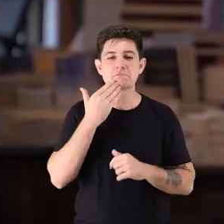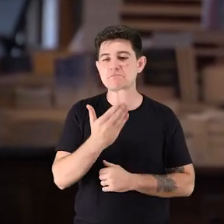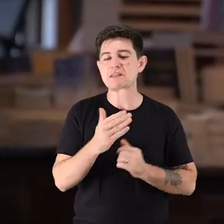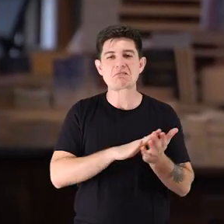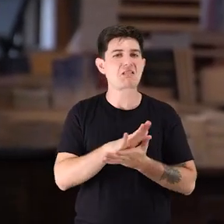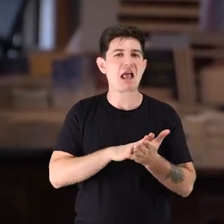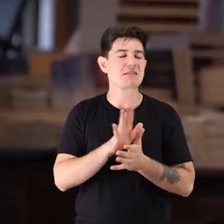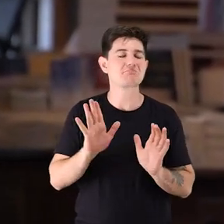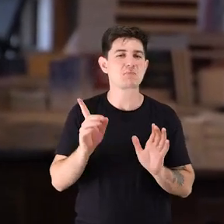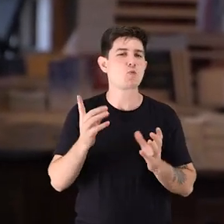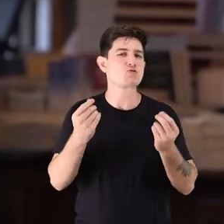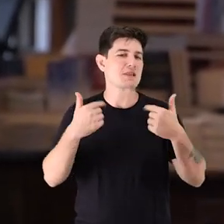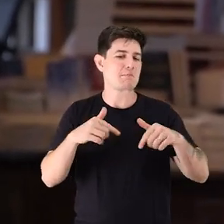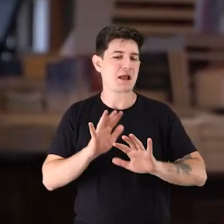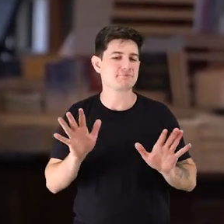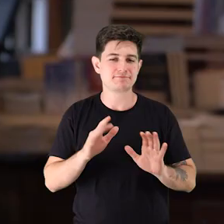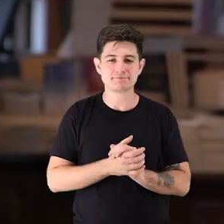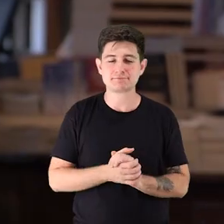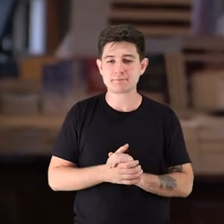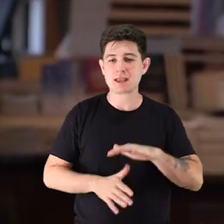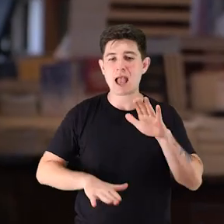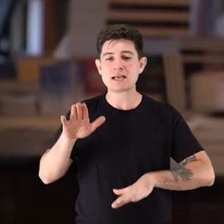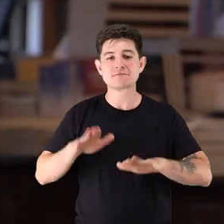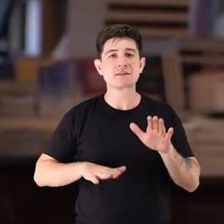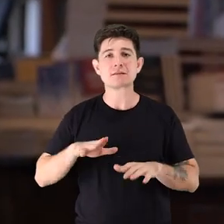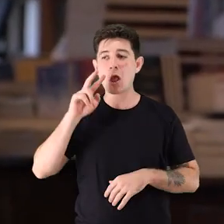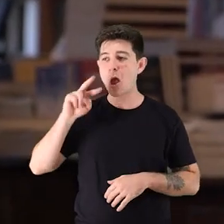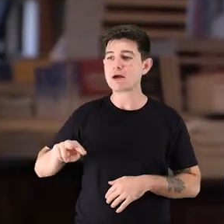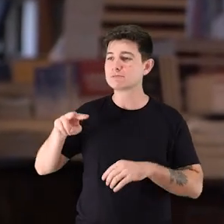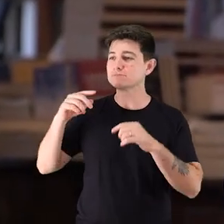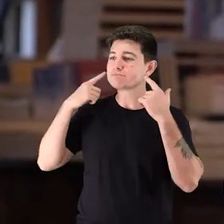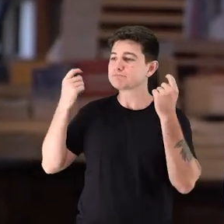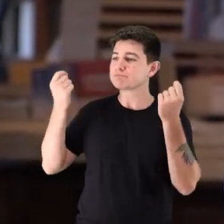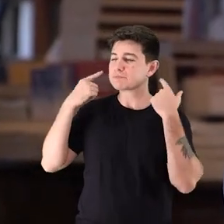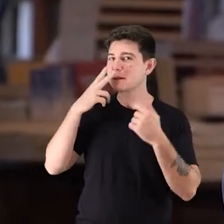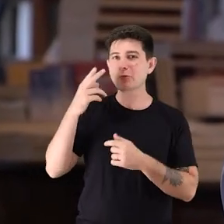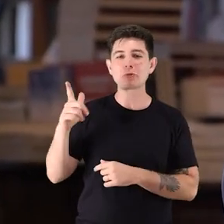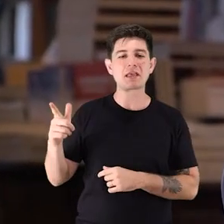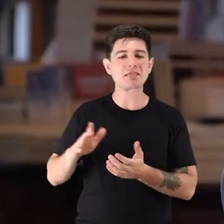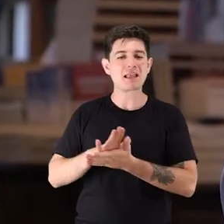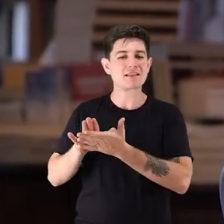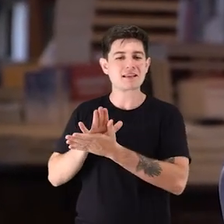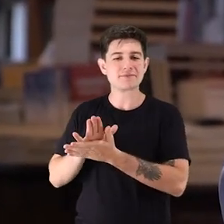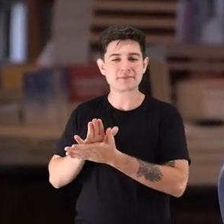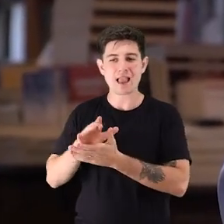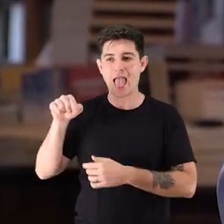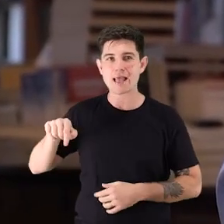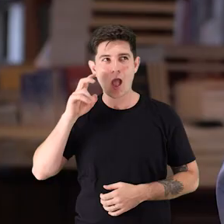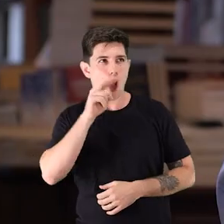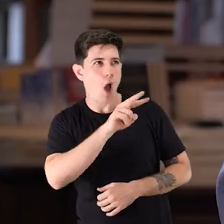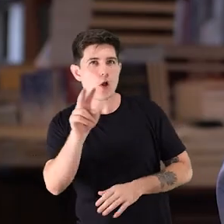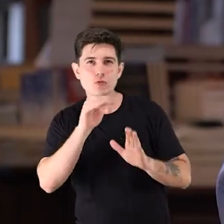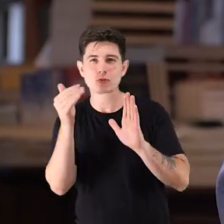lloraba, no pedía demasiado y daba poco trabajo. A veces nadie notaba su presencia, mientras que él notaba la